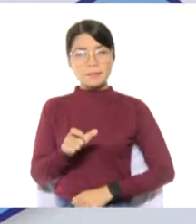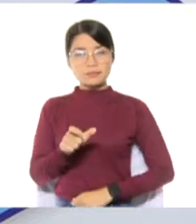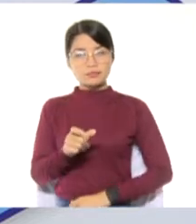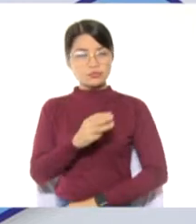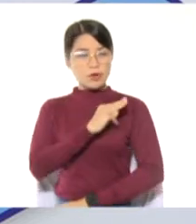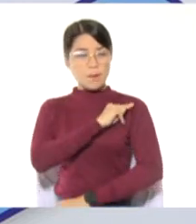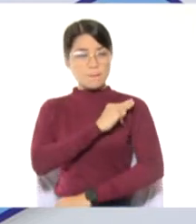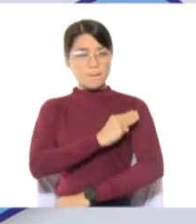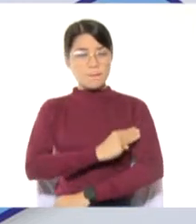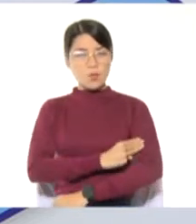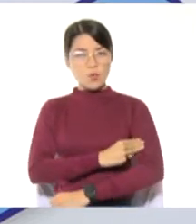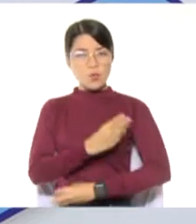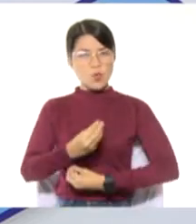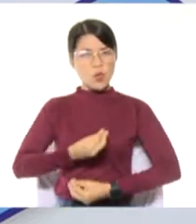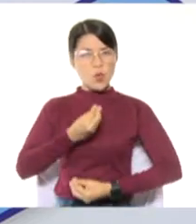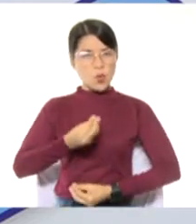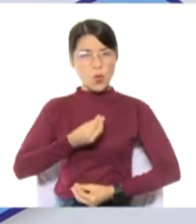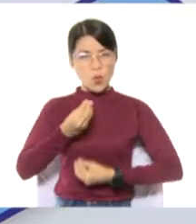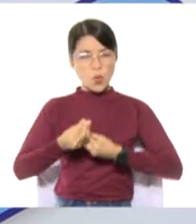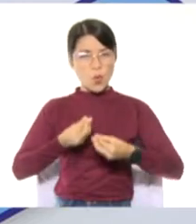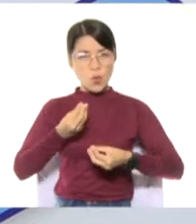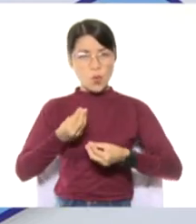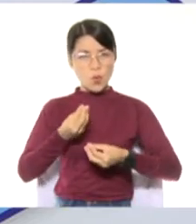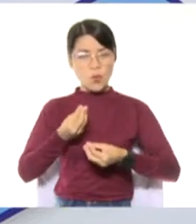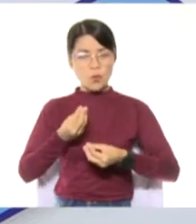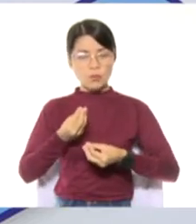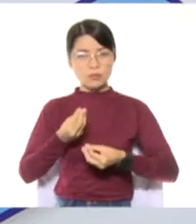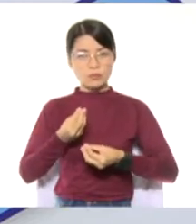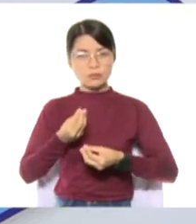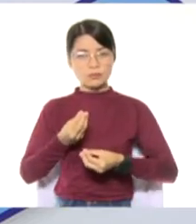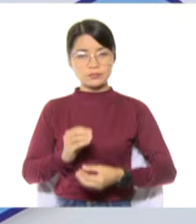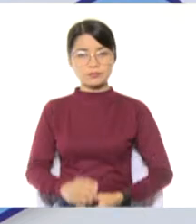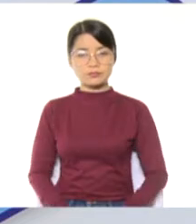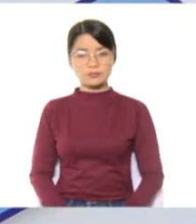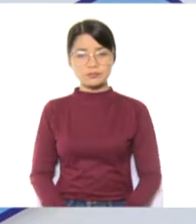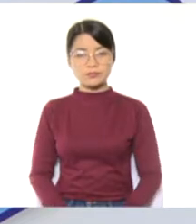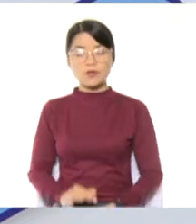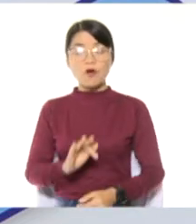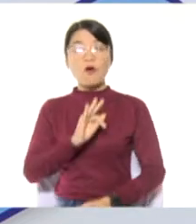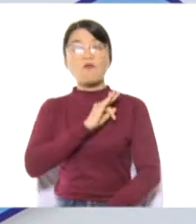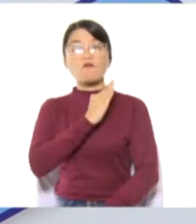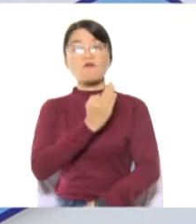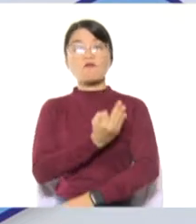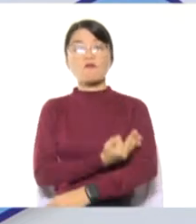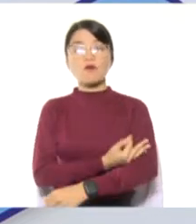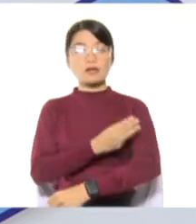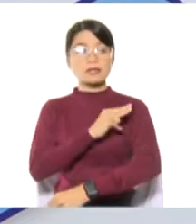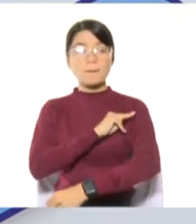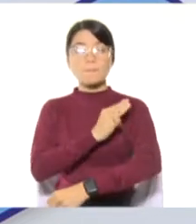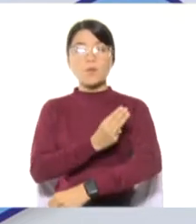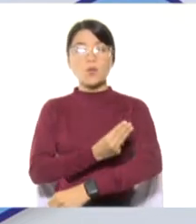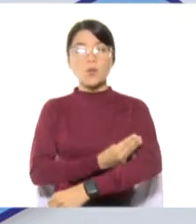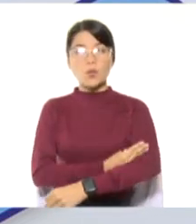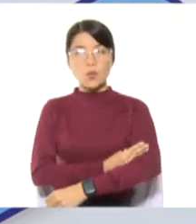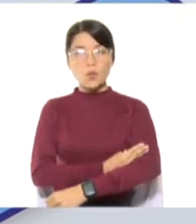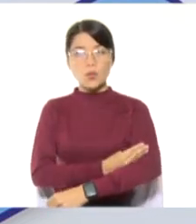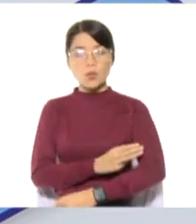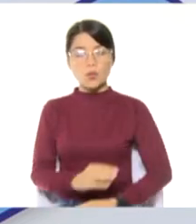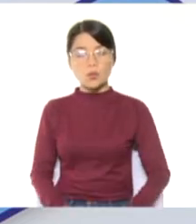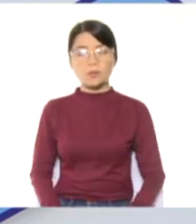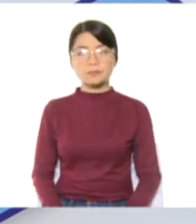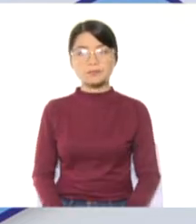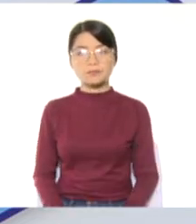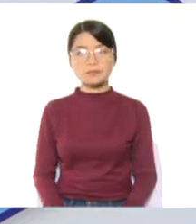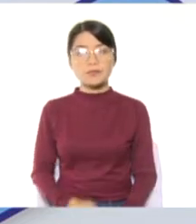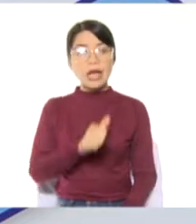¿Ok? Tiene que ver mucho la fuerza muscular, escuchen el término fuerza muscular, que cada uno tenga. Eso no quiere